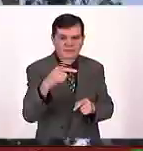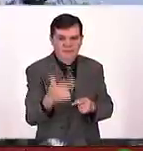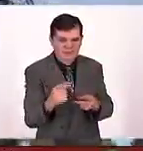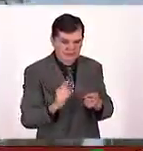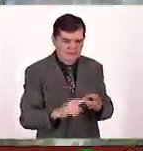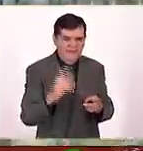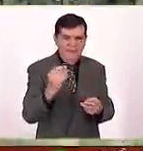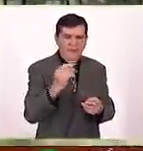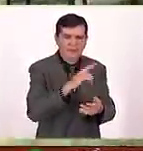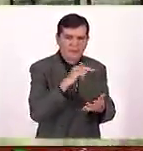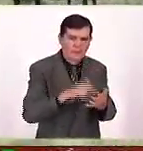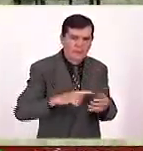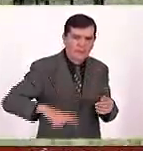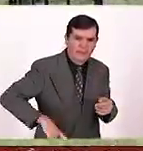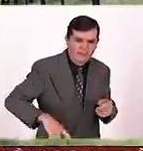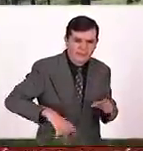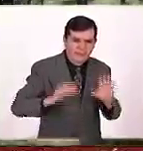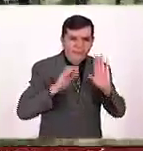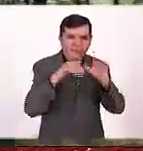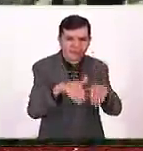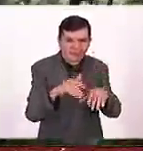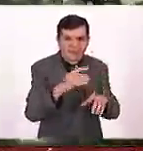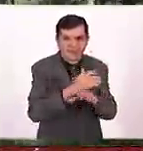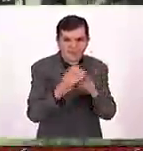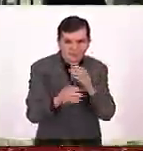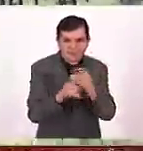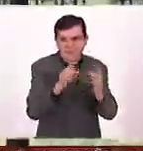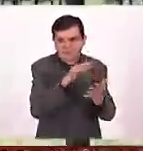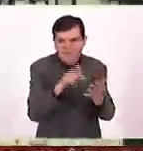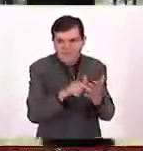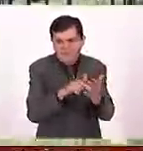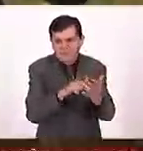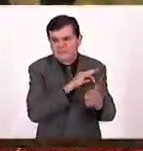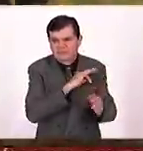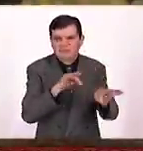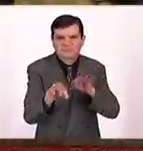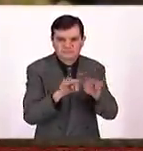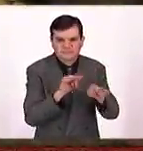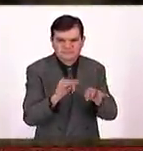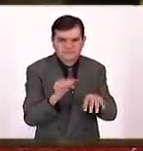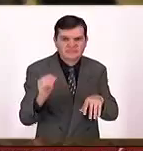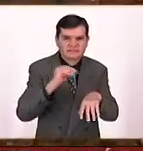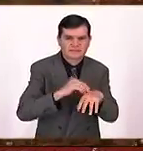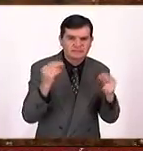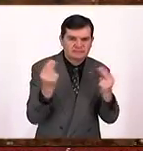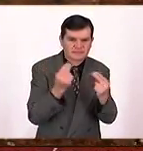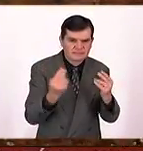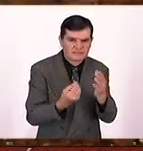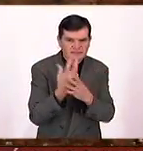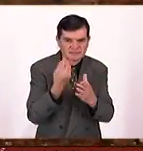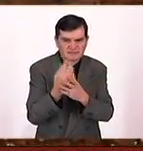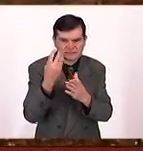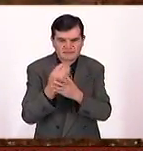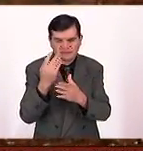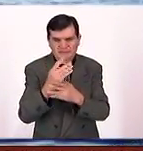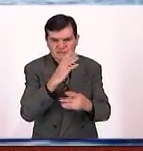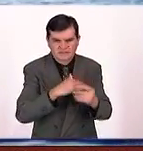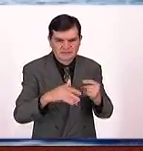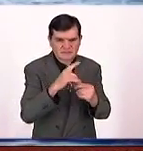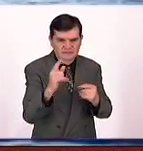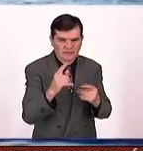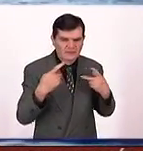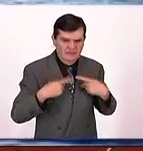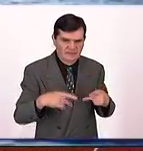en cualquier entidad de gobierno, en cualquier lugar, a grosso modo, donde se necesite generar conocimiento ecológico y